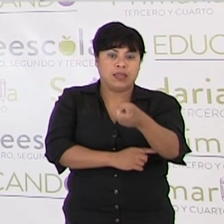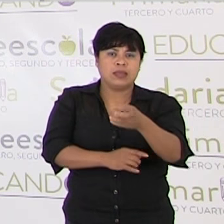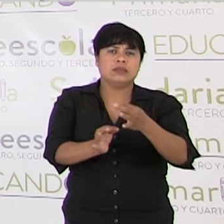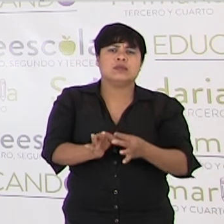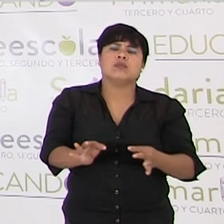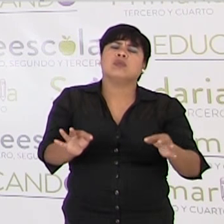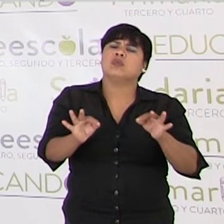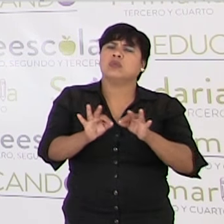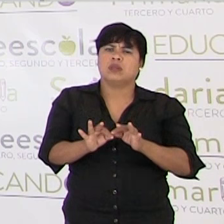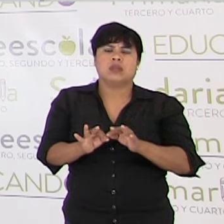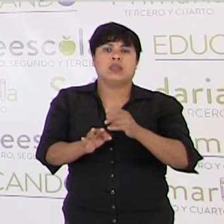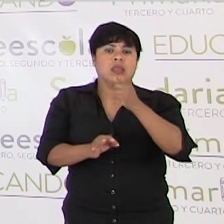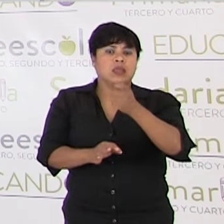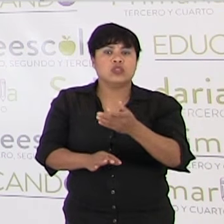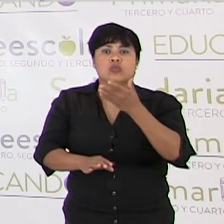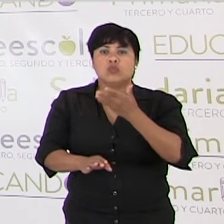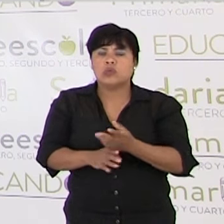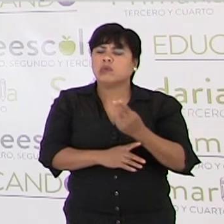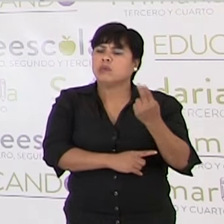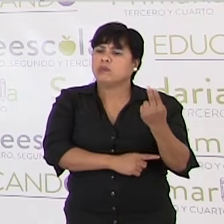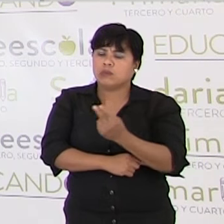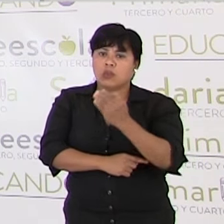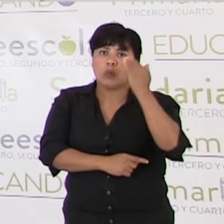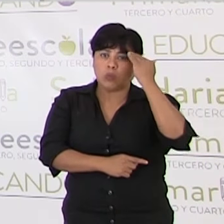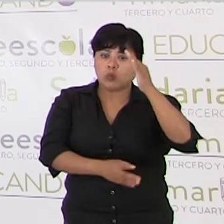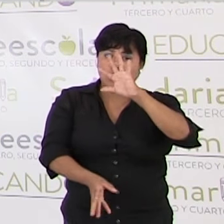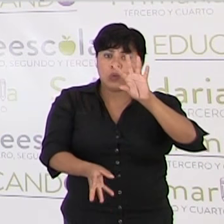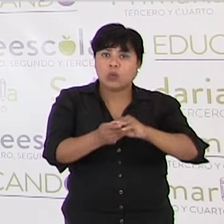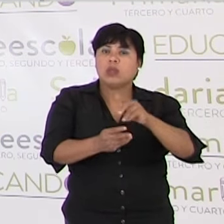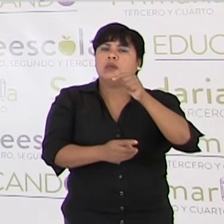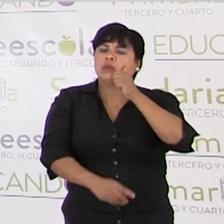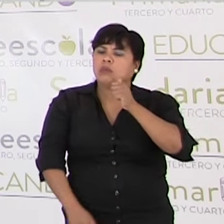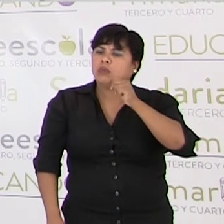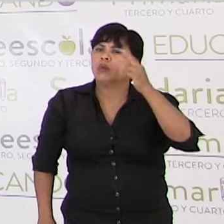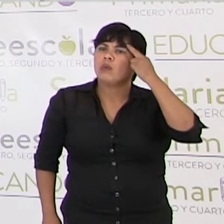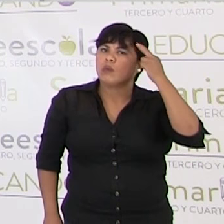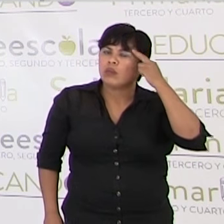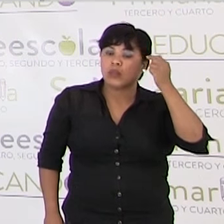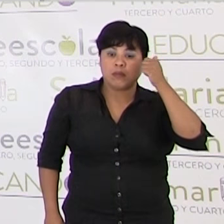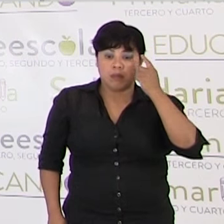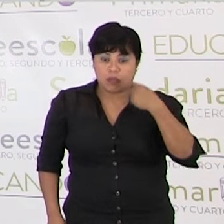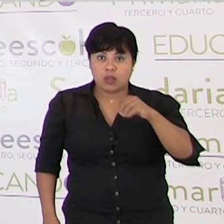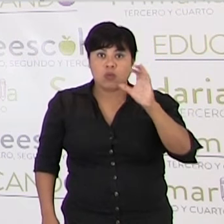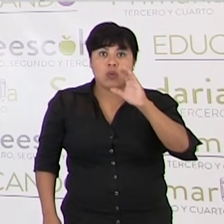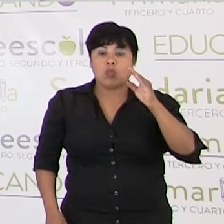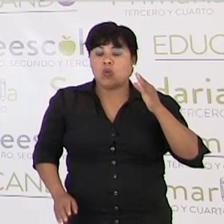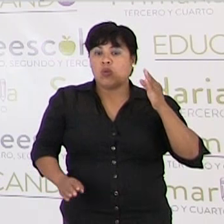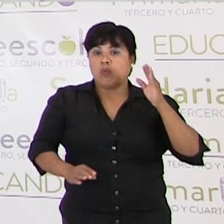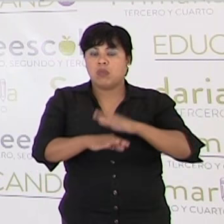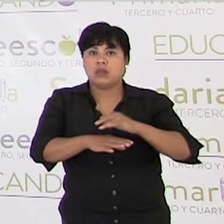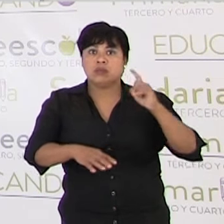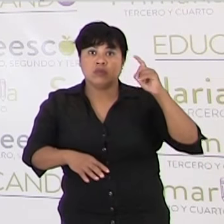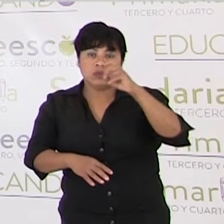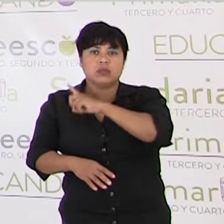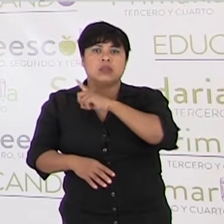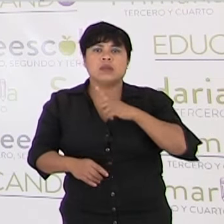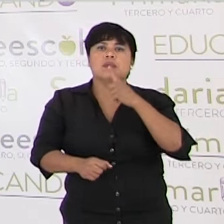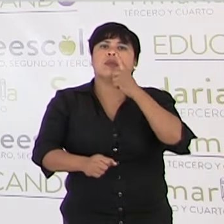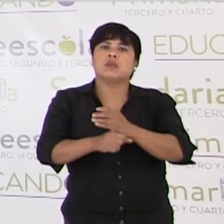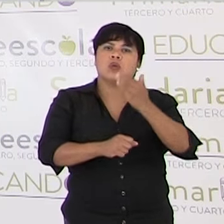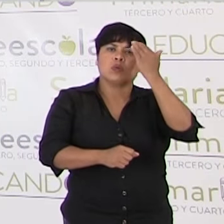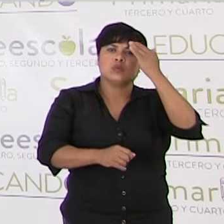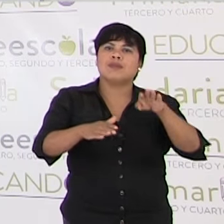importante o es muy necesario conocerlos. Acuérdense que para llegar a lo más difícil tenemos que conocer